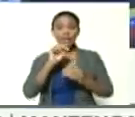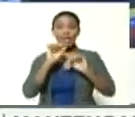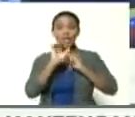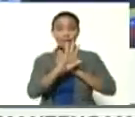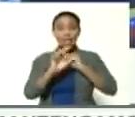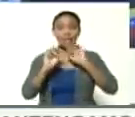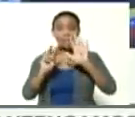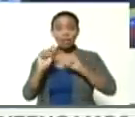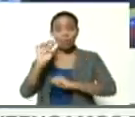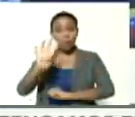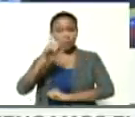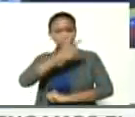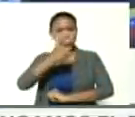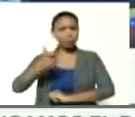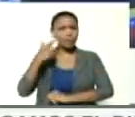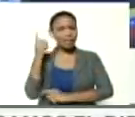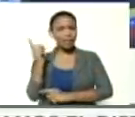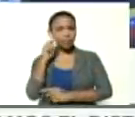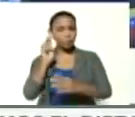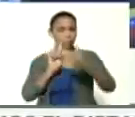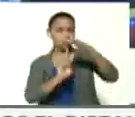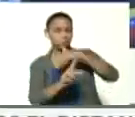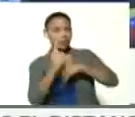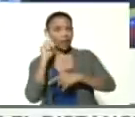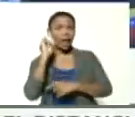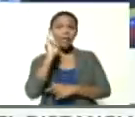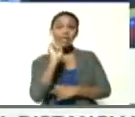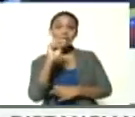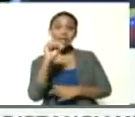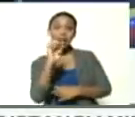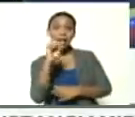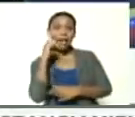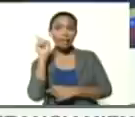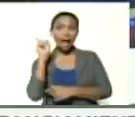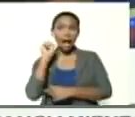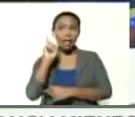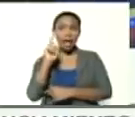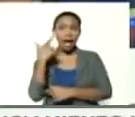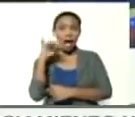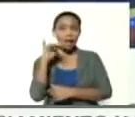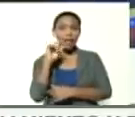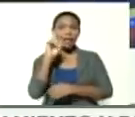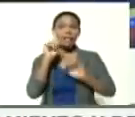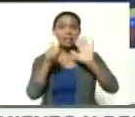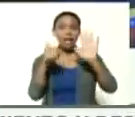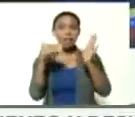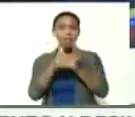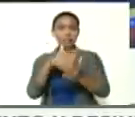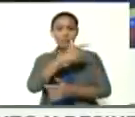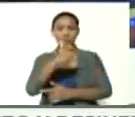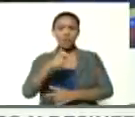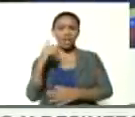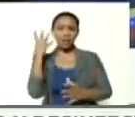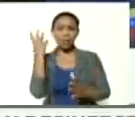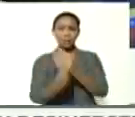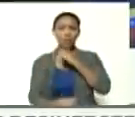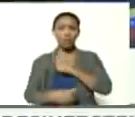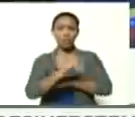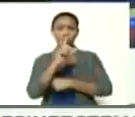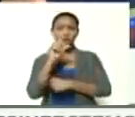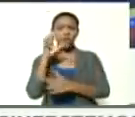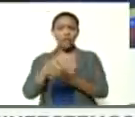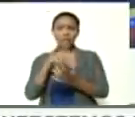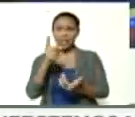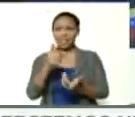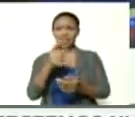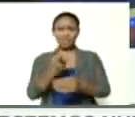3.574 personas, esa es la proyección del INE, resulta que dicen allá que hay 6.000 personas que se fueron de La Victoria, se duplicaron